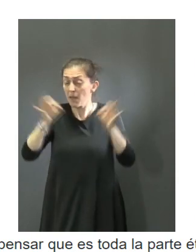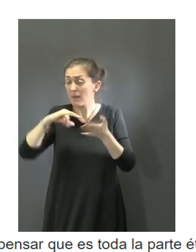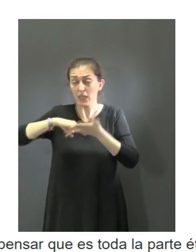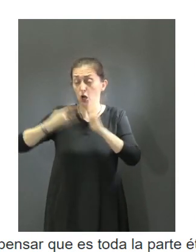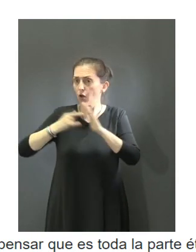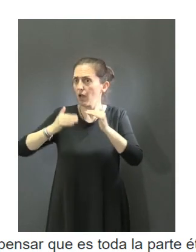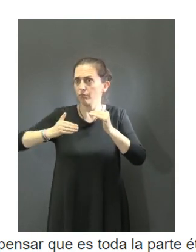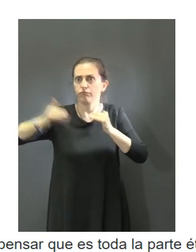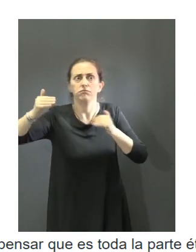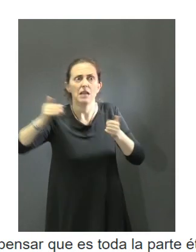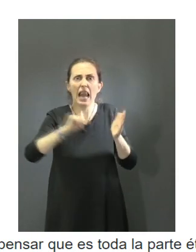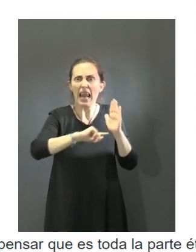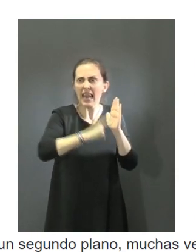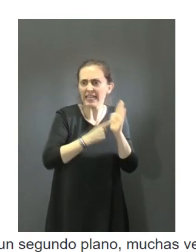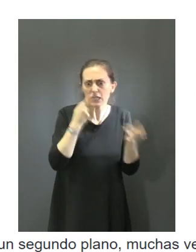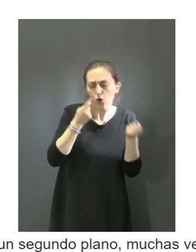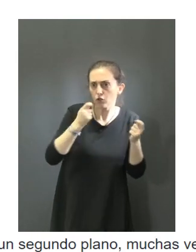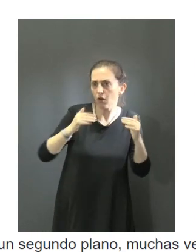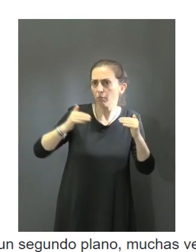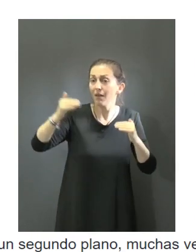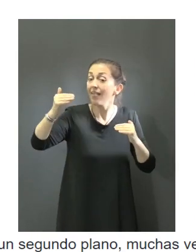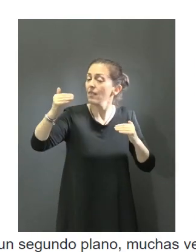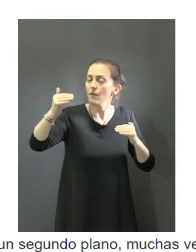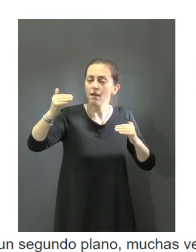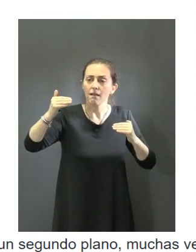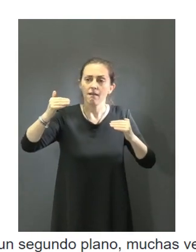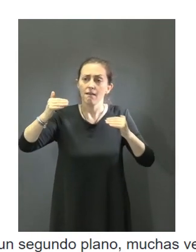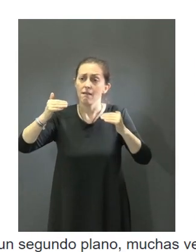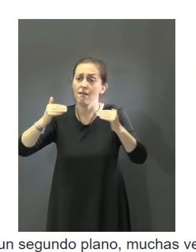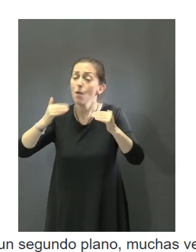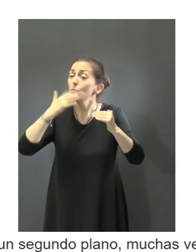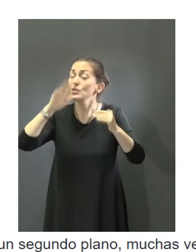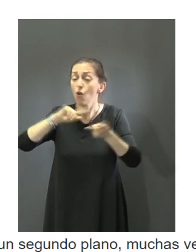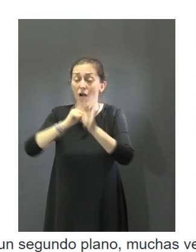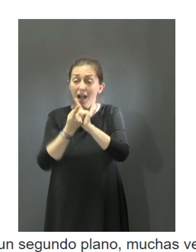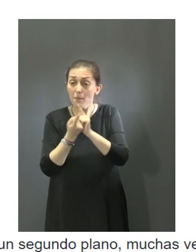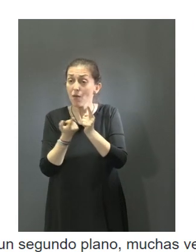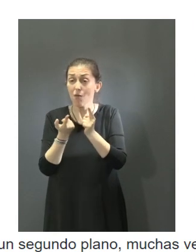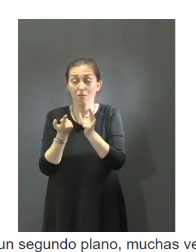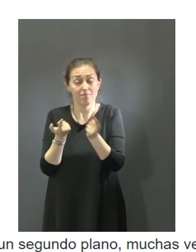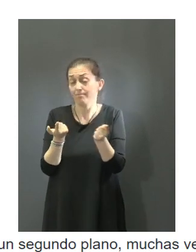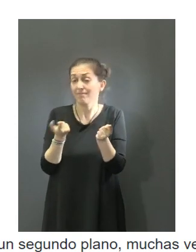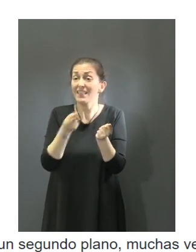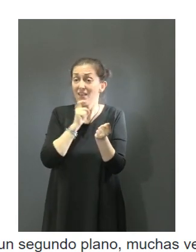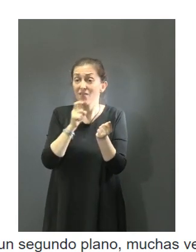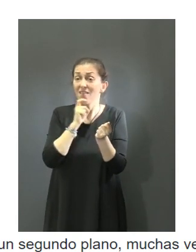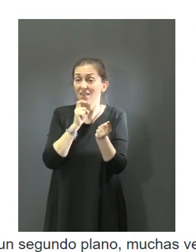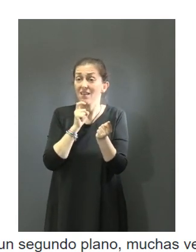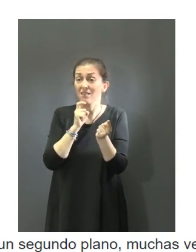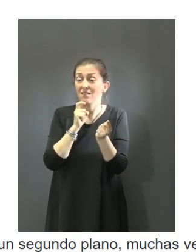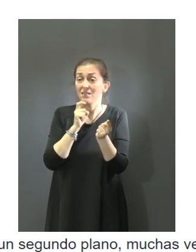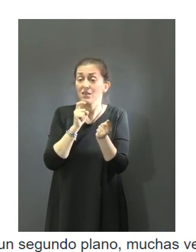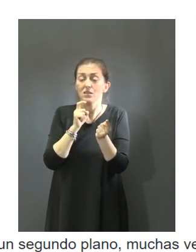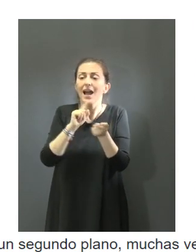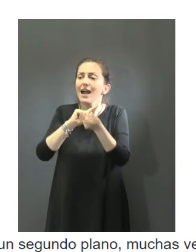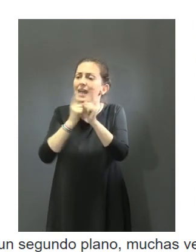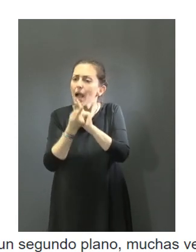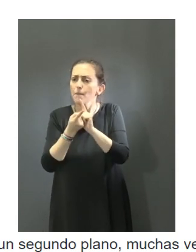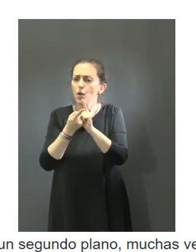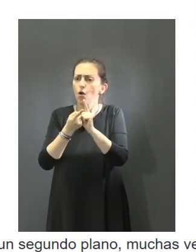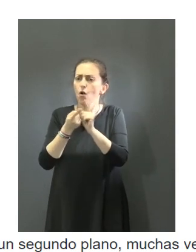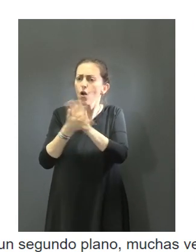rápido que la legislación y tenemos que ir acompañados, porque si no los cambios no se van a poder provocar de